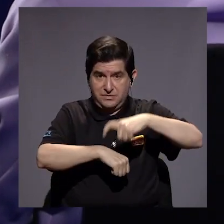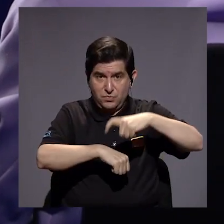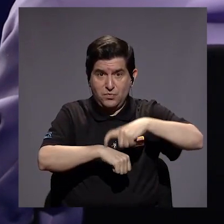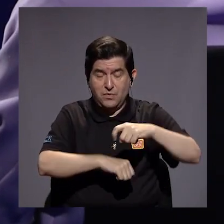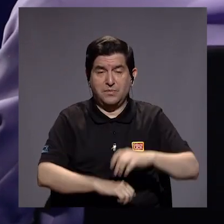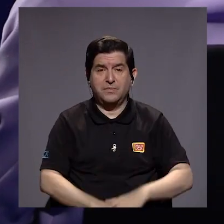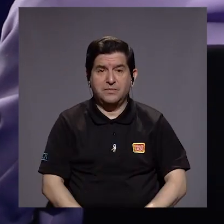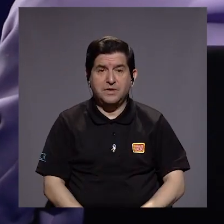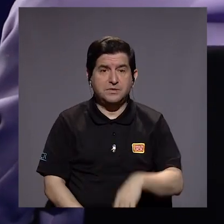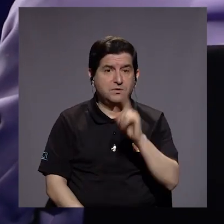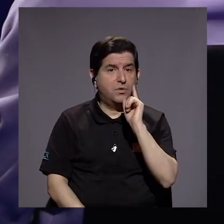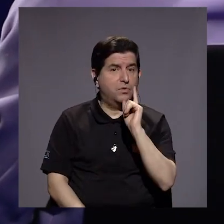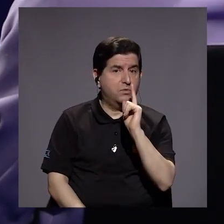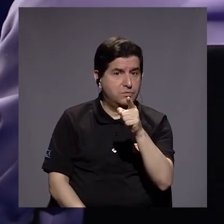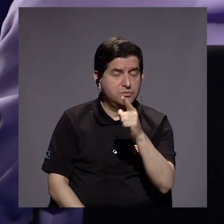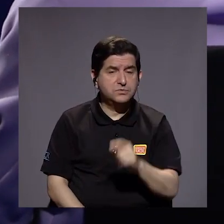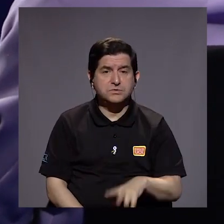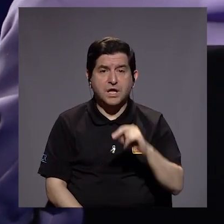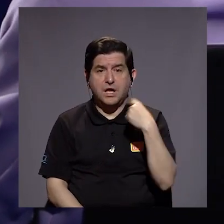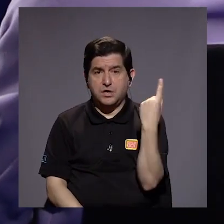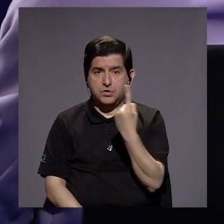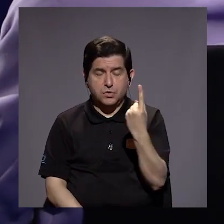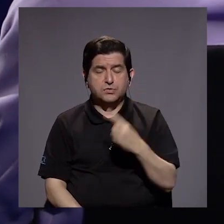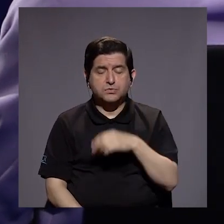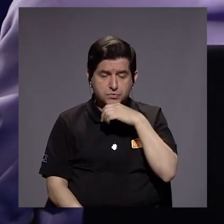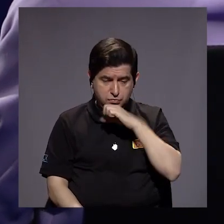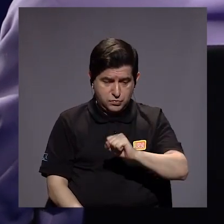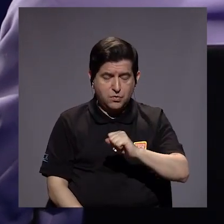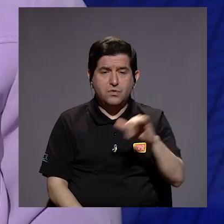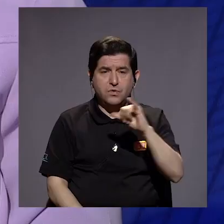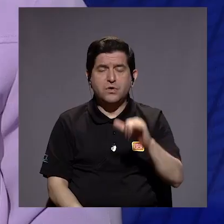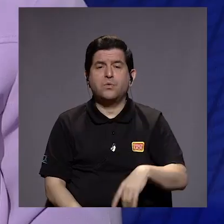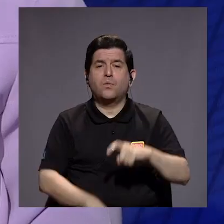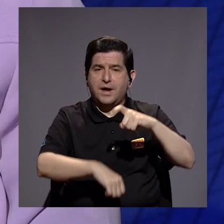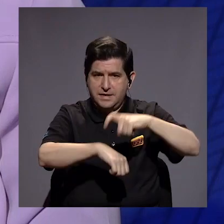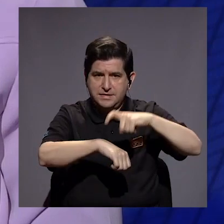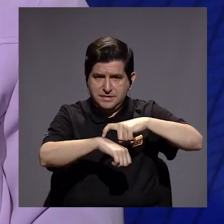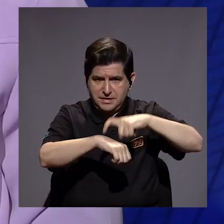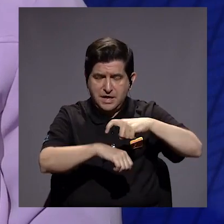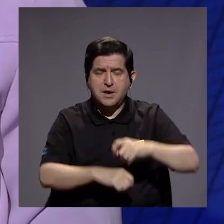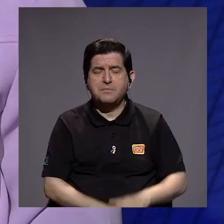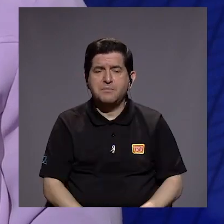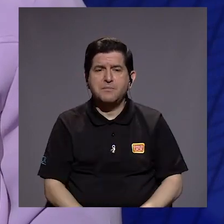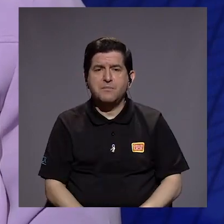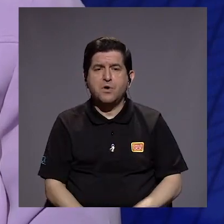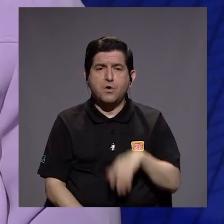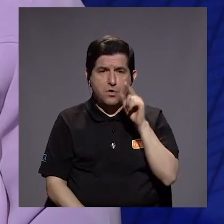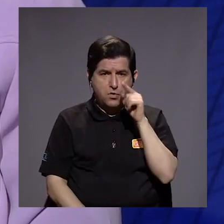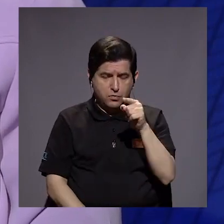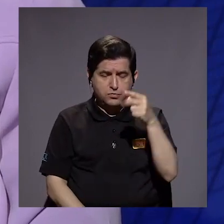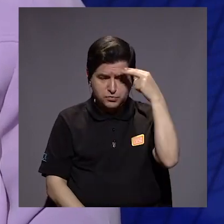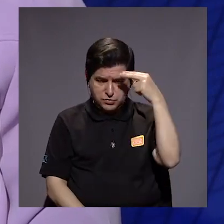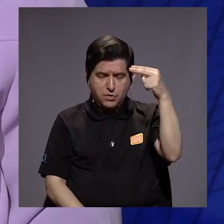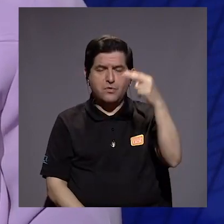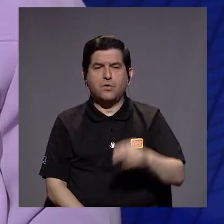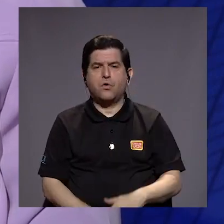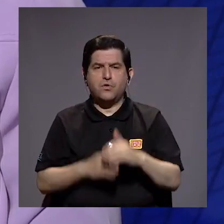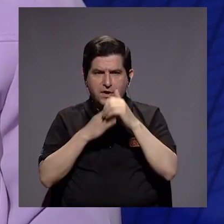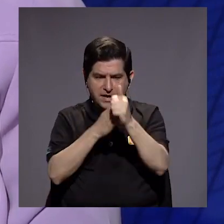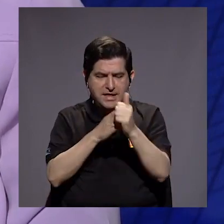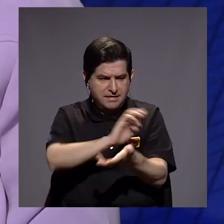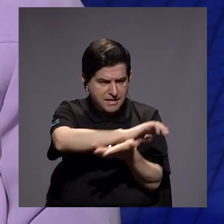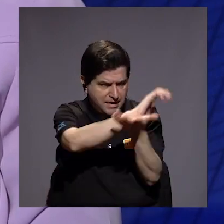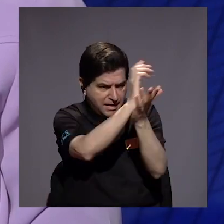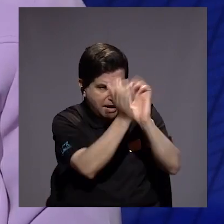le correspondía a usted no solo por antigüedad, sino por mérito propio, porque usted lideró